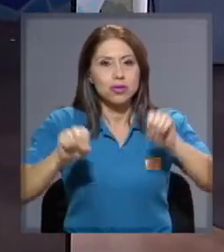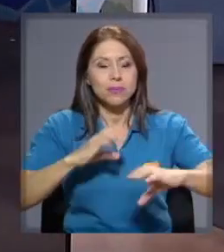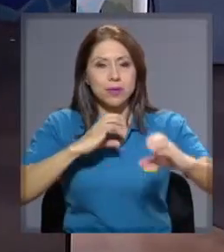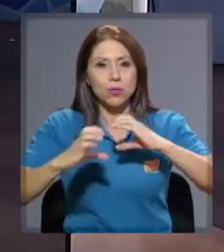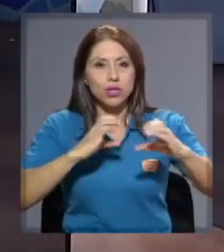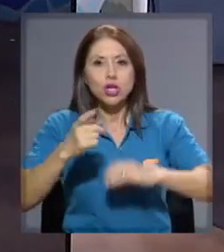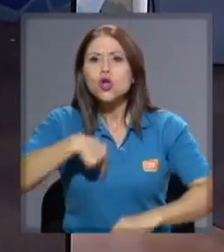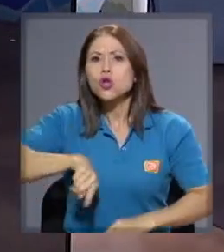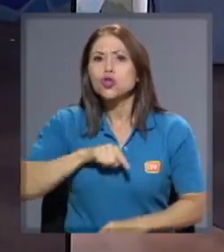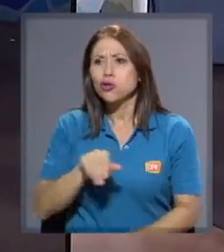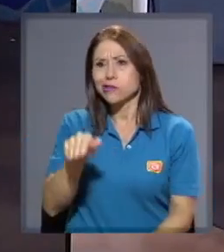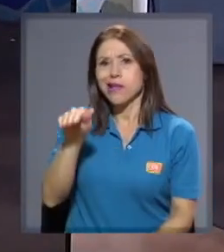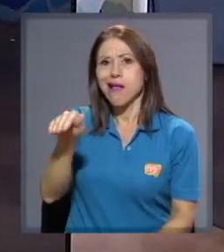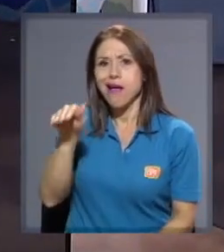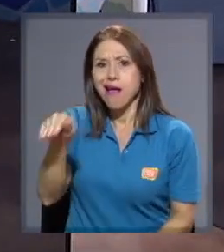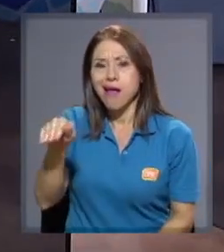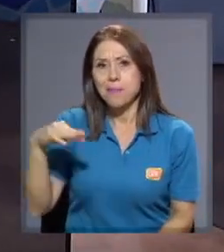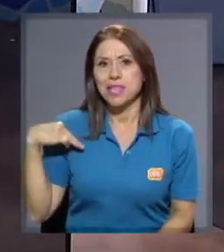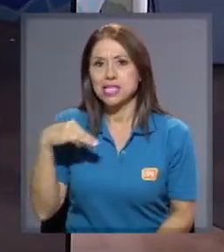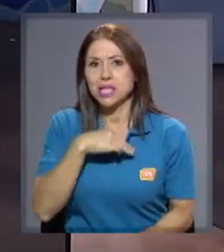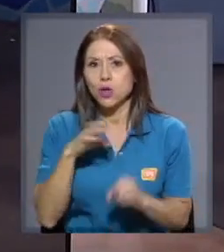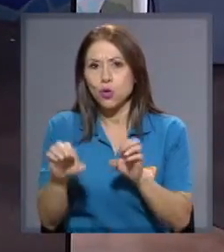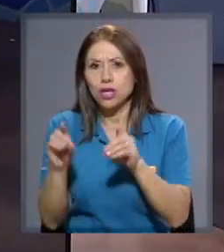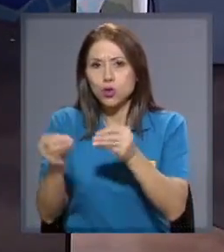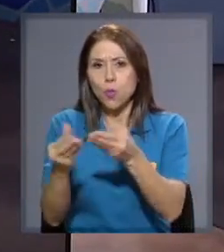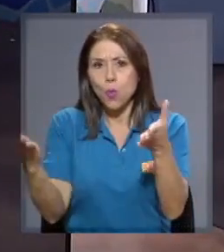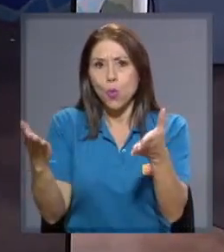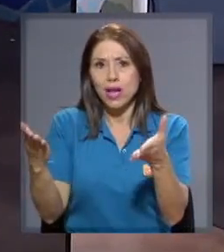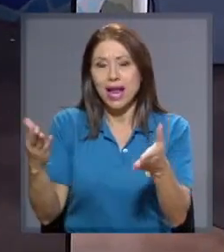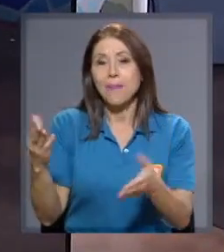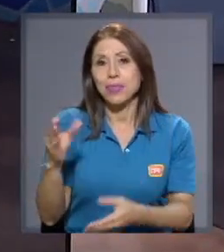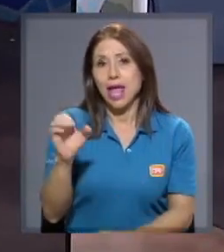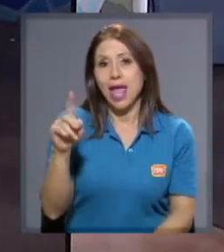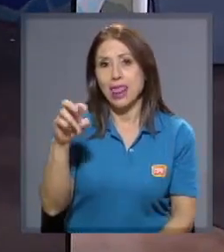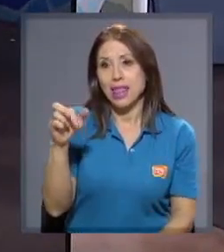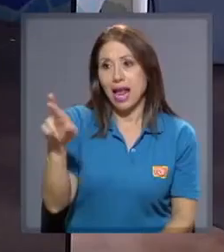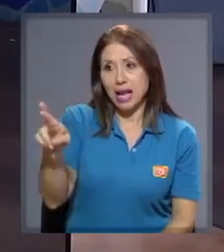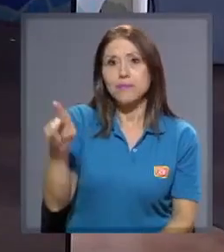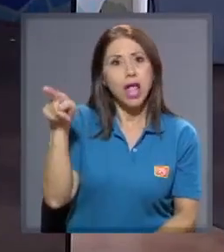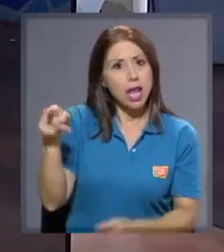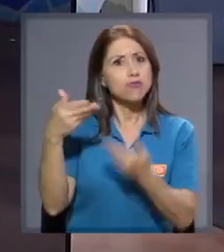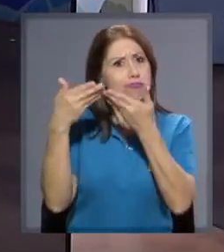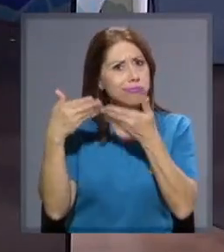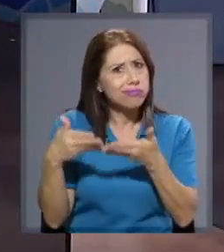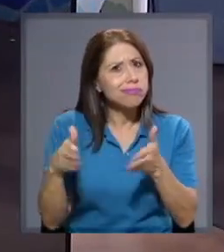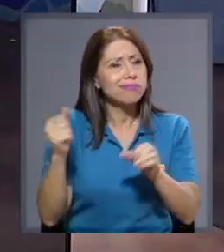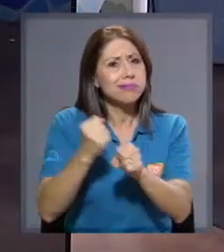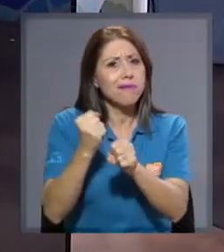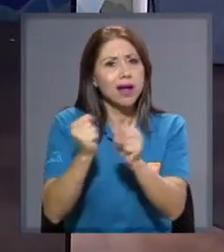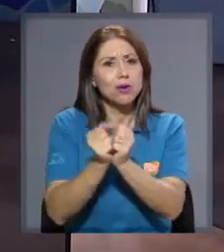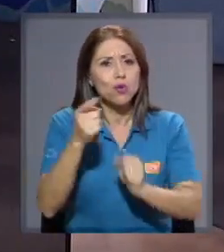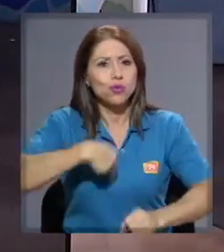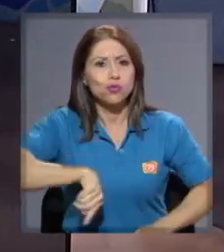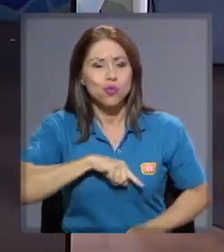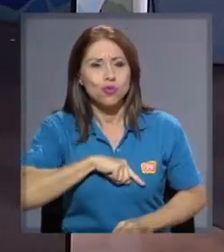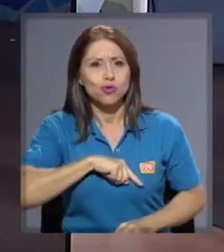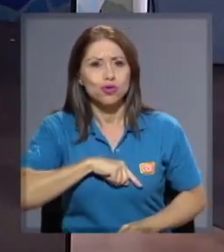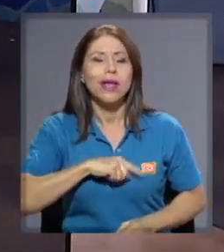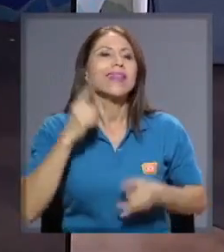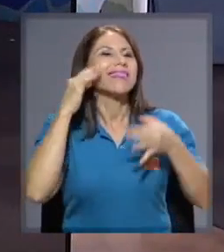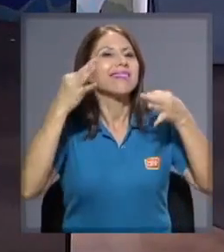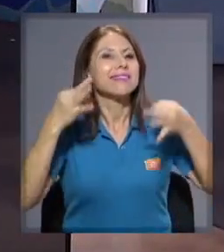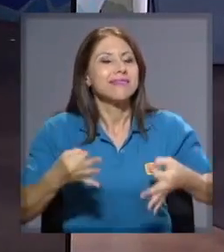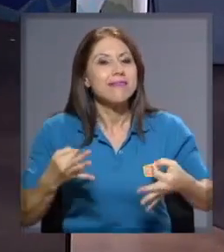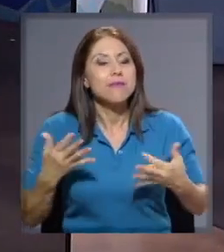educación pública donde donde édgar con toda la apertura empezaba a trabajar con nosotros y pues entonces decidimos el poder